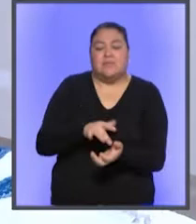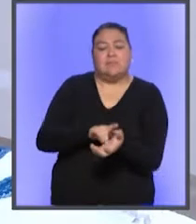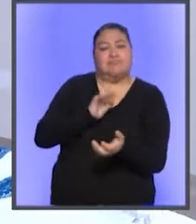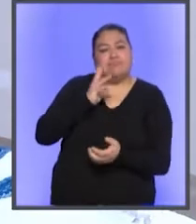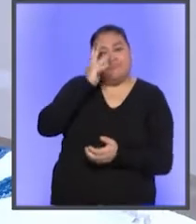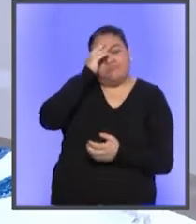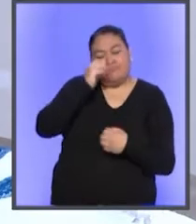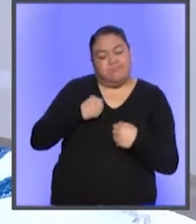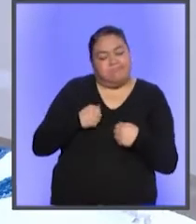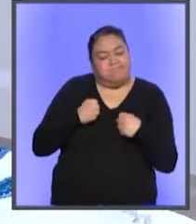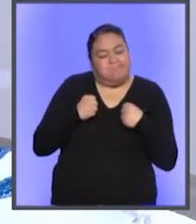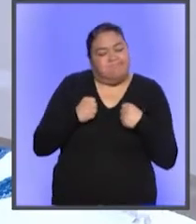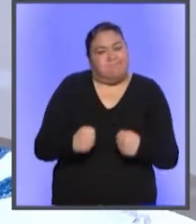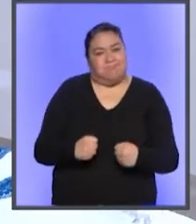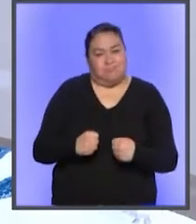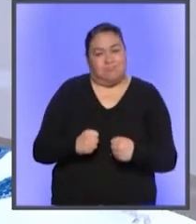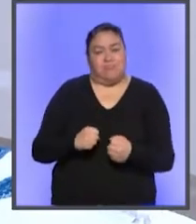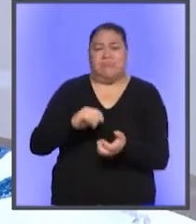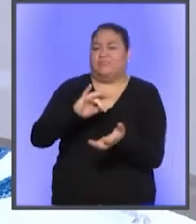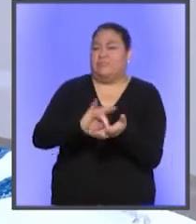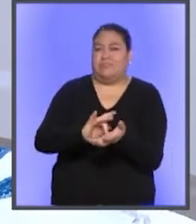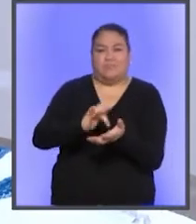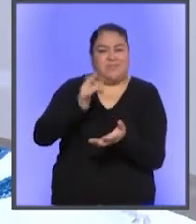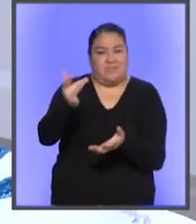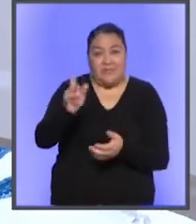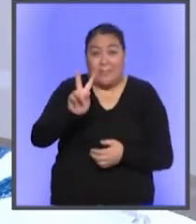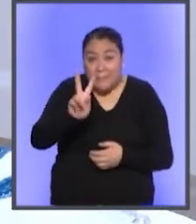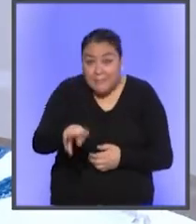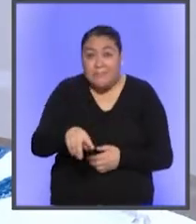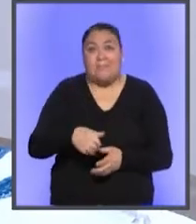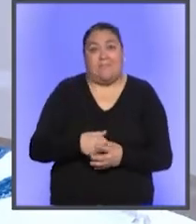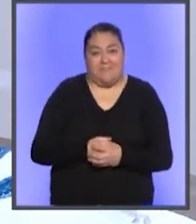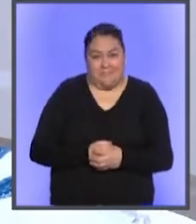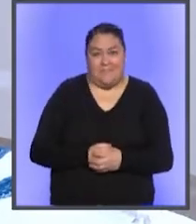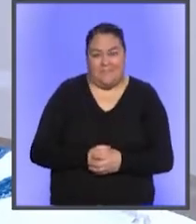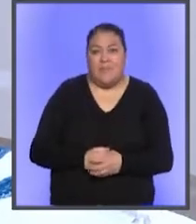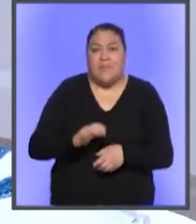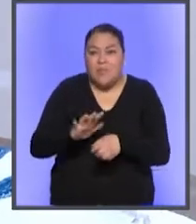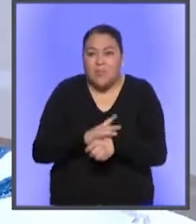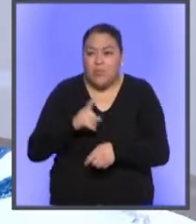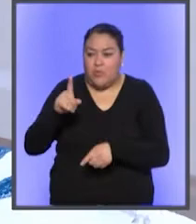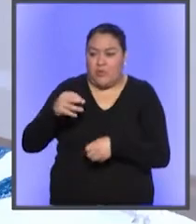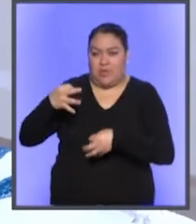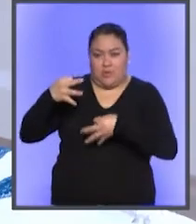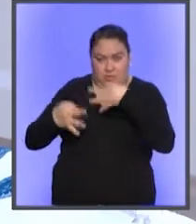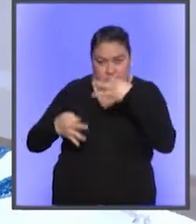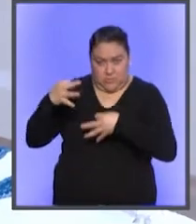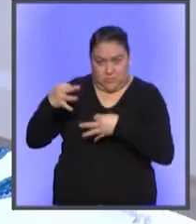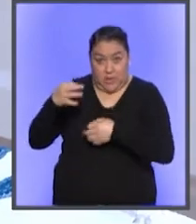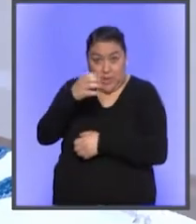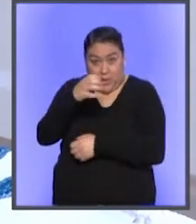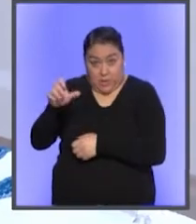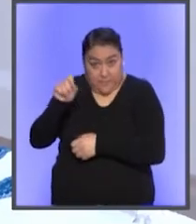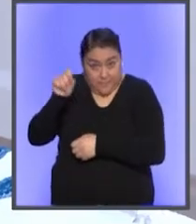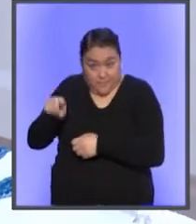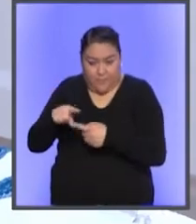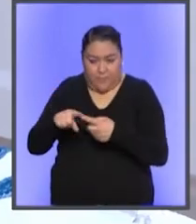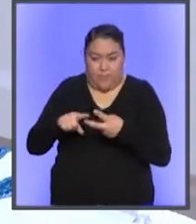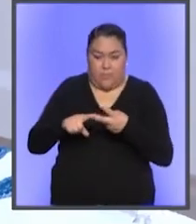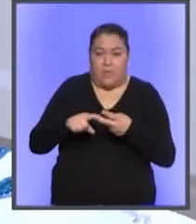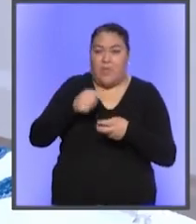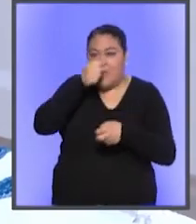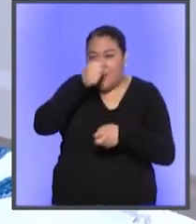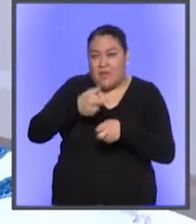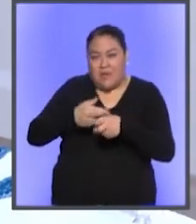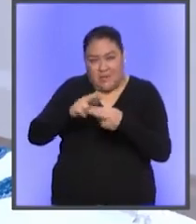fortalecimiento que estamos muy agradecidas no con todo el tribunal Agrario y con la invitación de